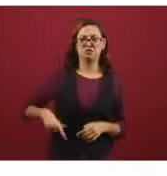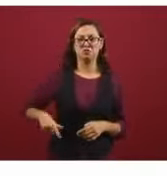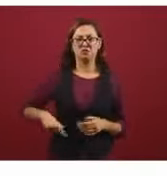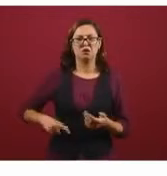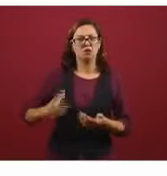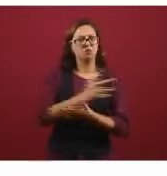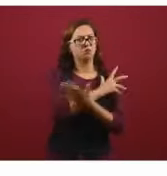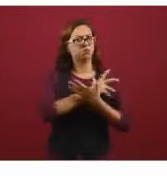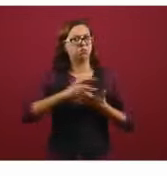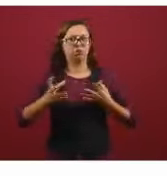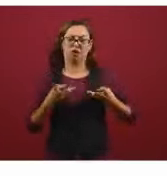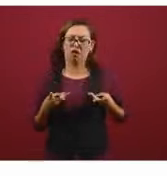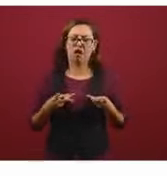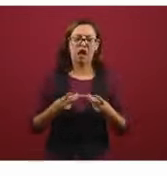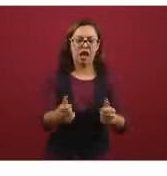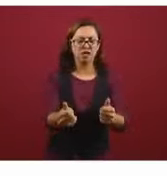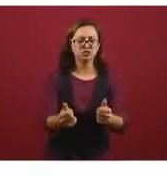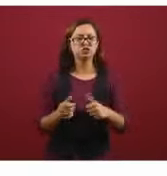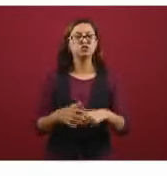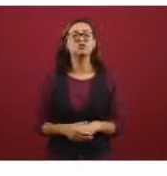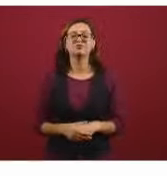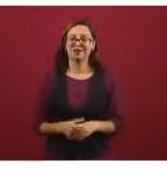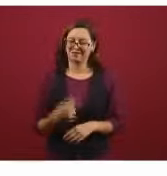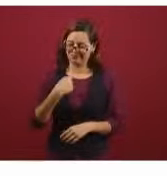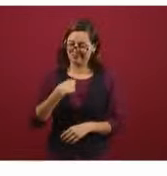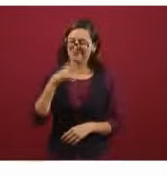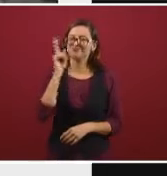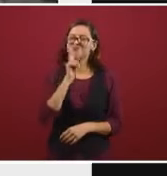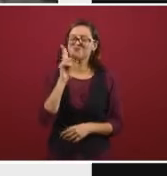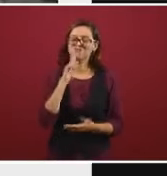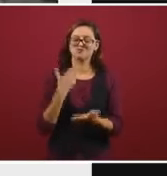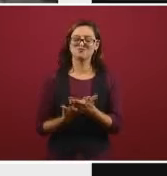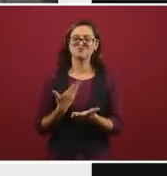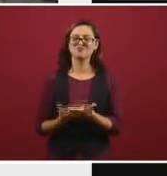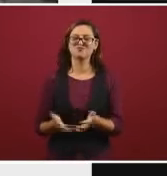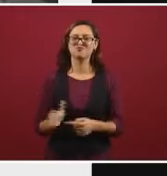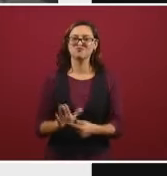Y cuando hablo es porque tengo pruebas.